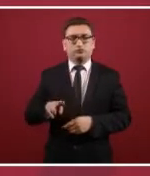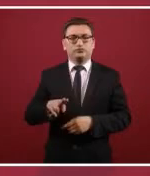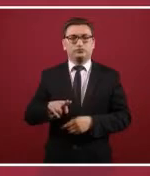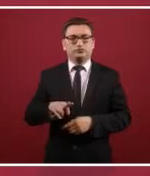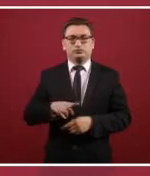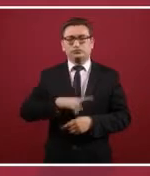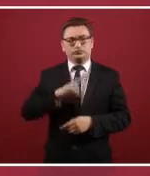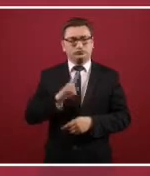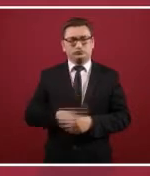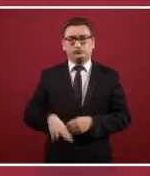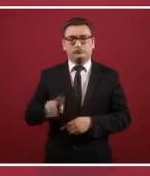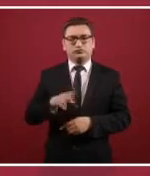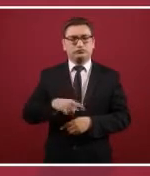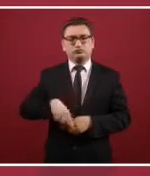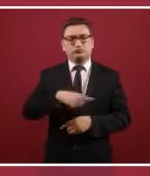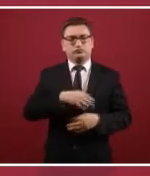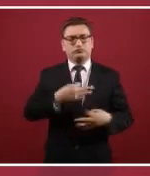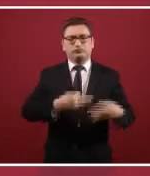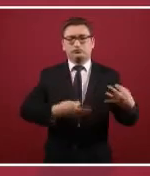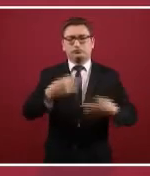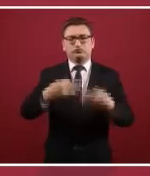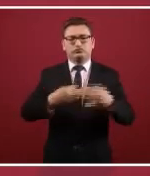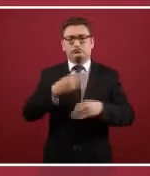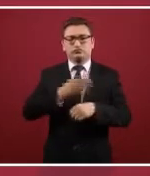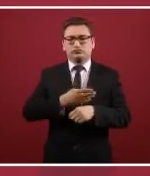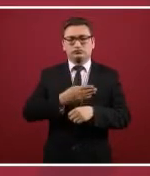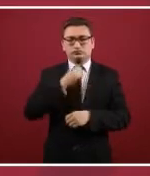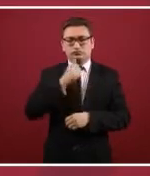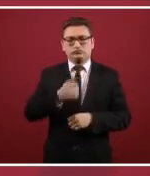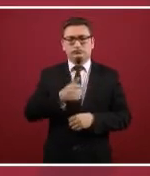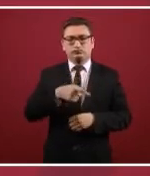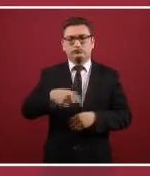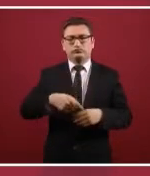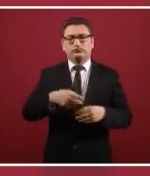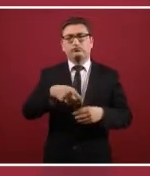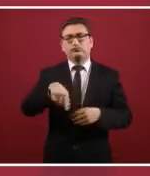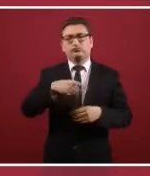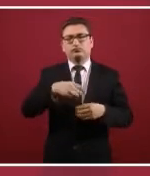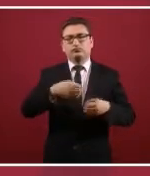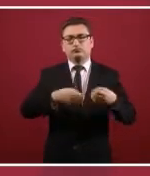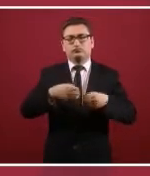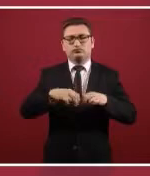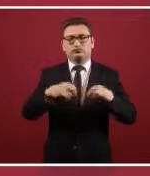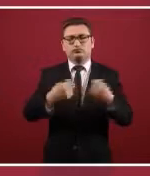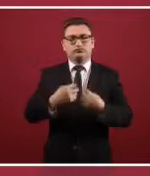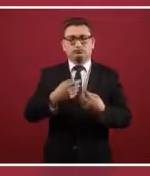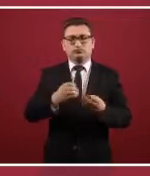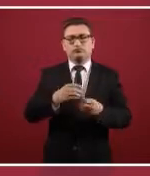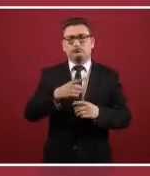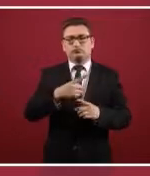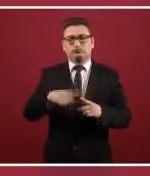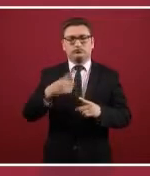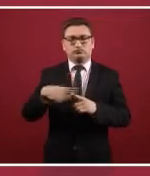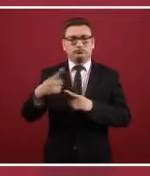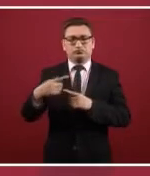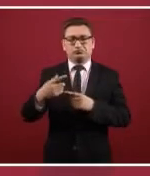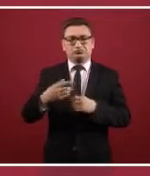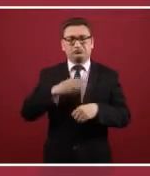se castigaba a jueces, a magistrados, a ministros